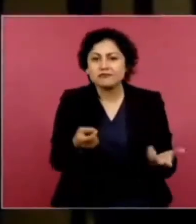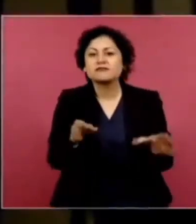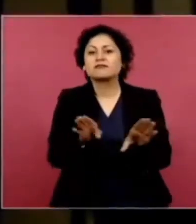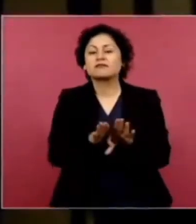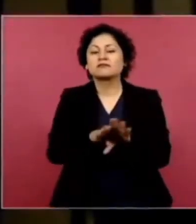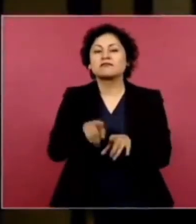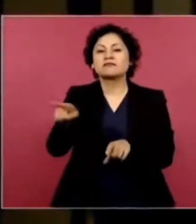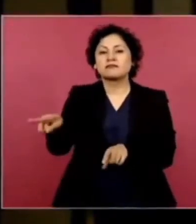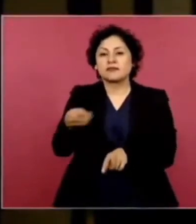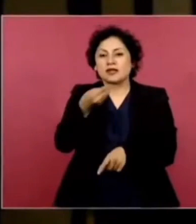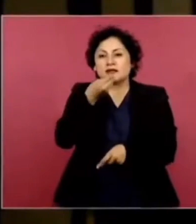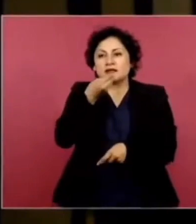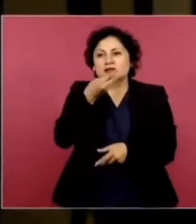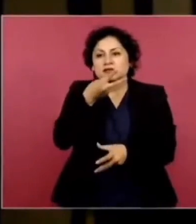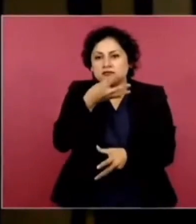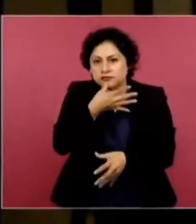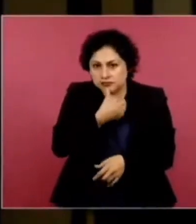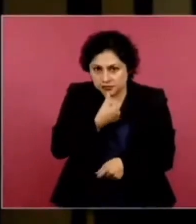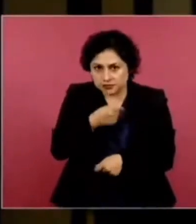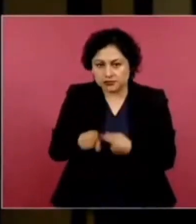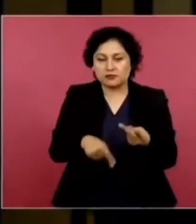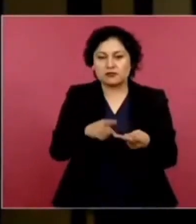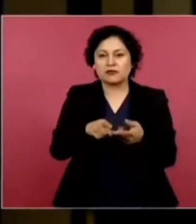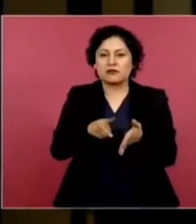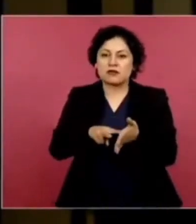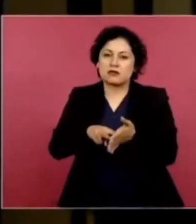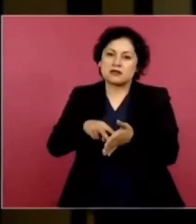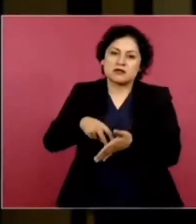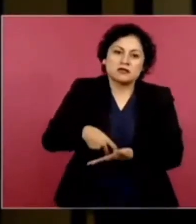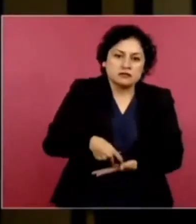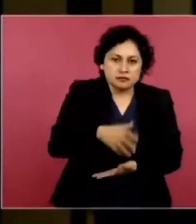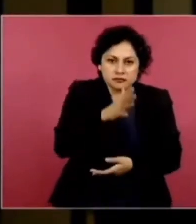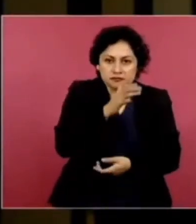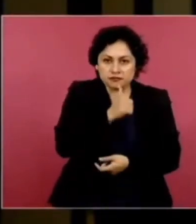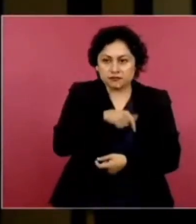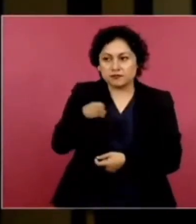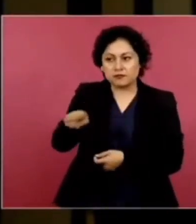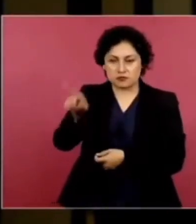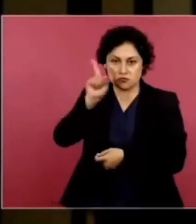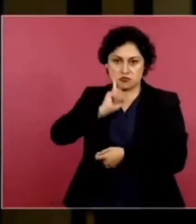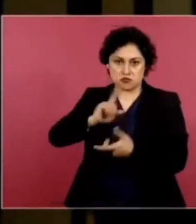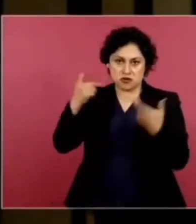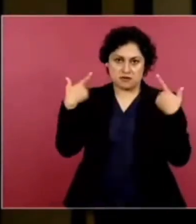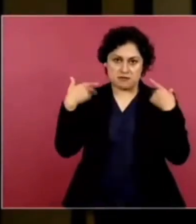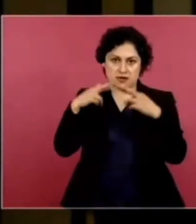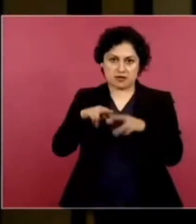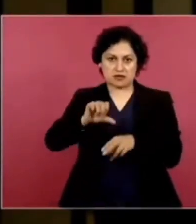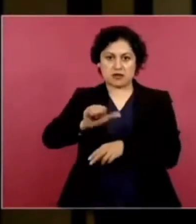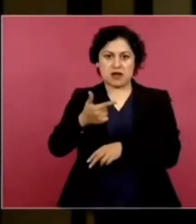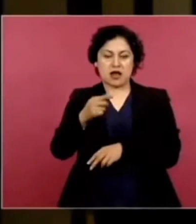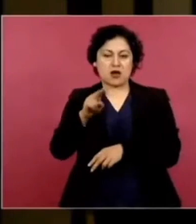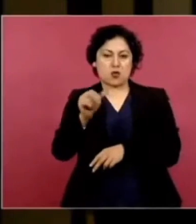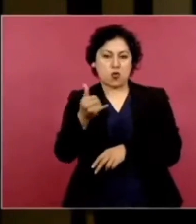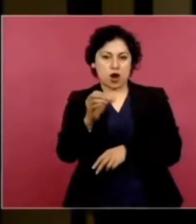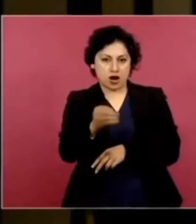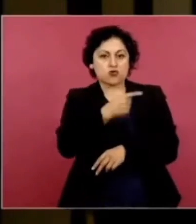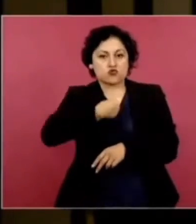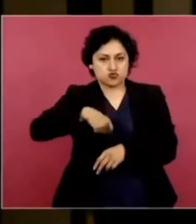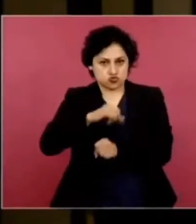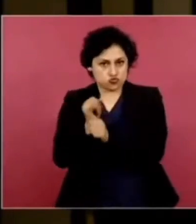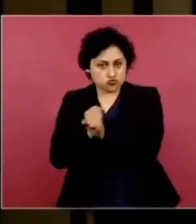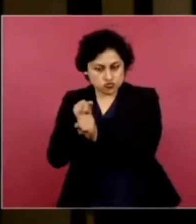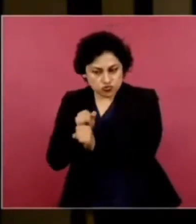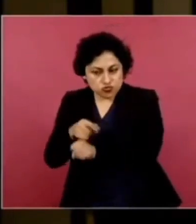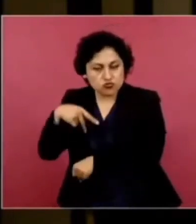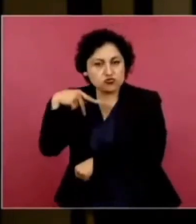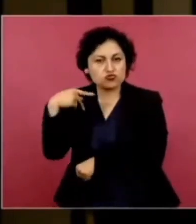de habla, tiene problemas de caminar. La maestra Aguayo, tenemos el caso.